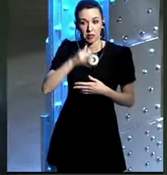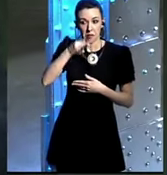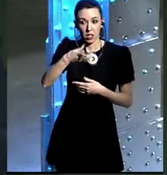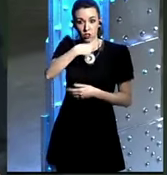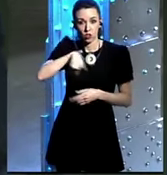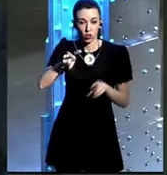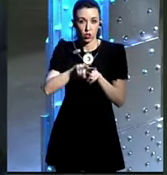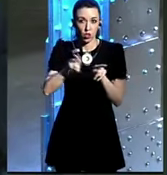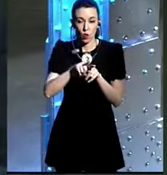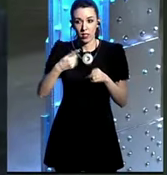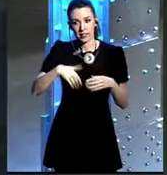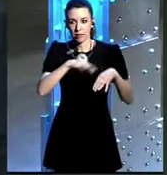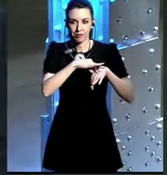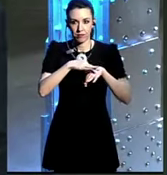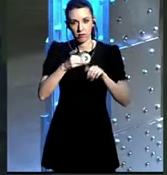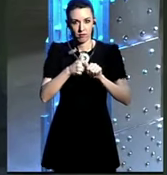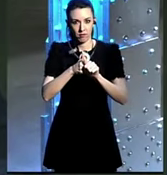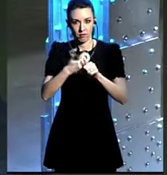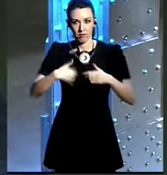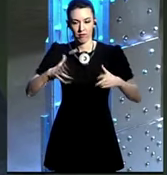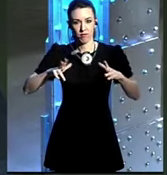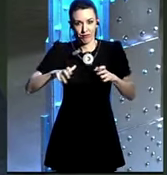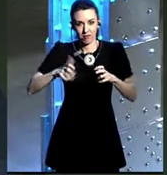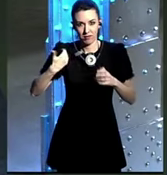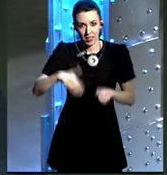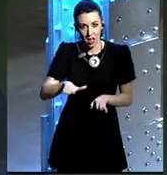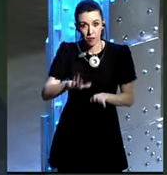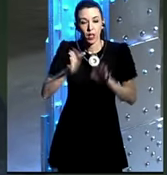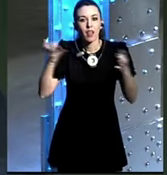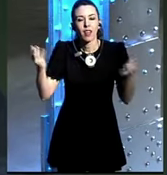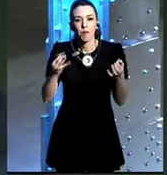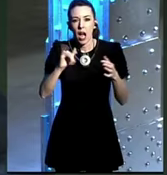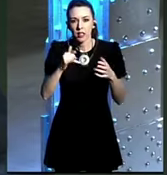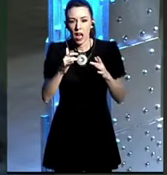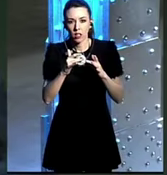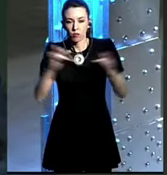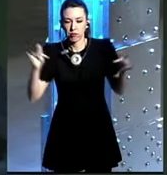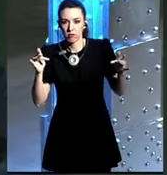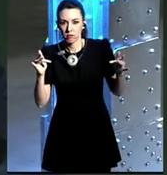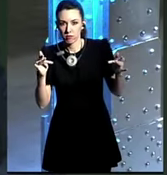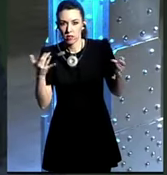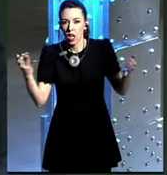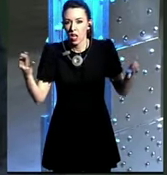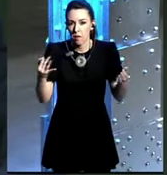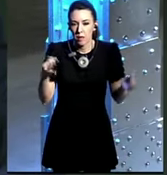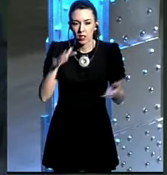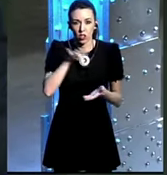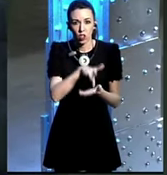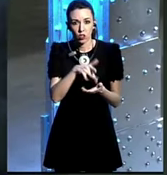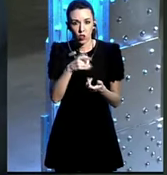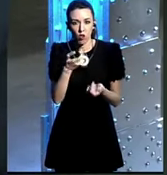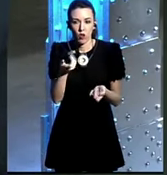seguimos un camino que está más o menos preestablecido. Pero ¿qué ocurre cuando ahí hay una ruptura? ¿Qué ocurre cuando